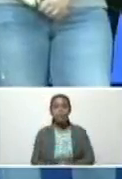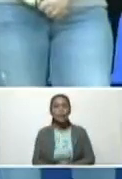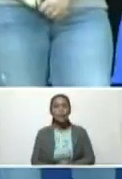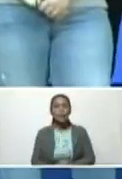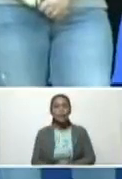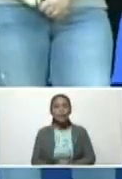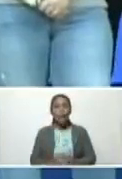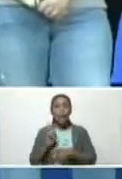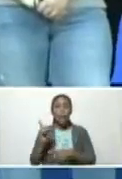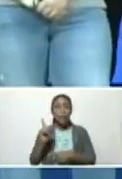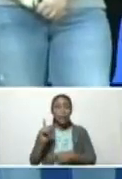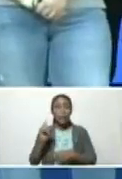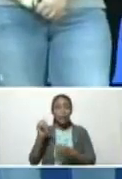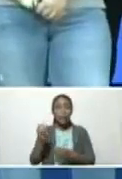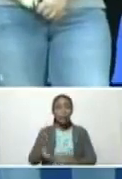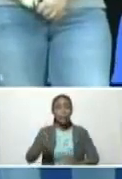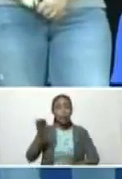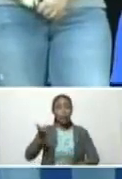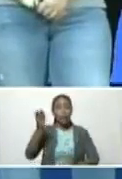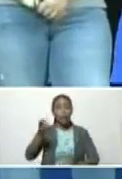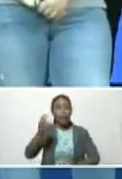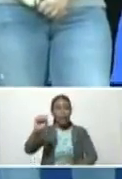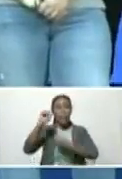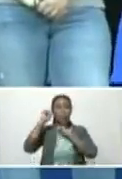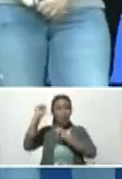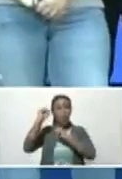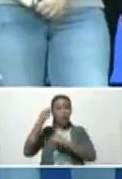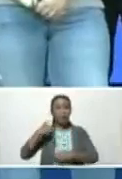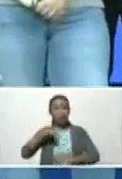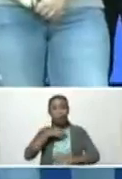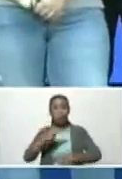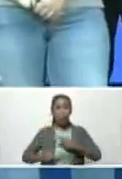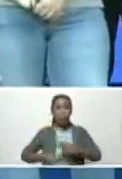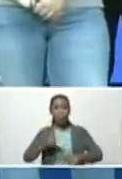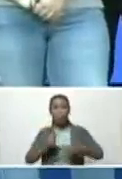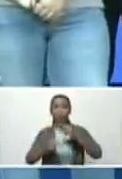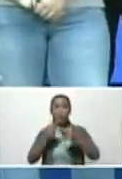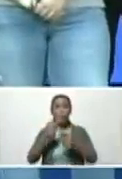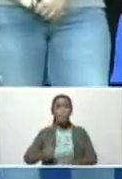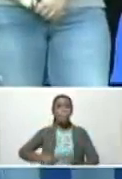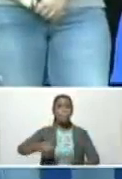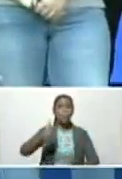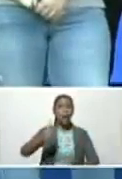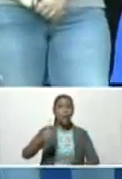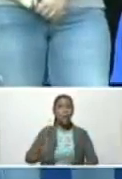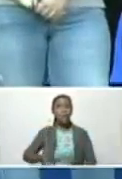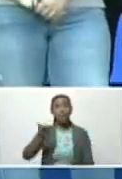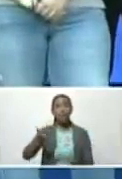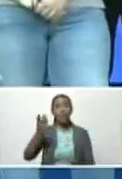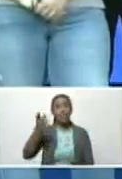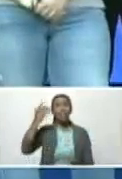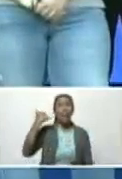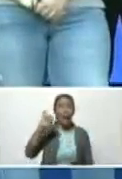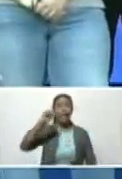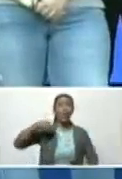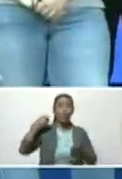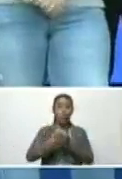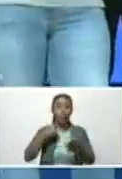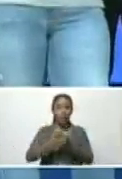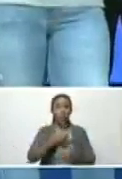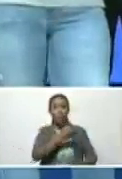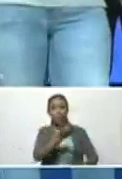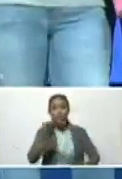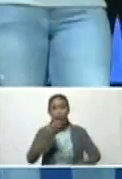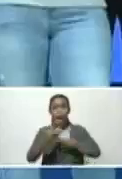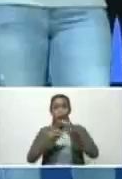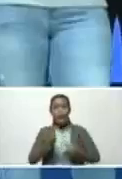sido gloriosas las victorias que hemos construido, más gloriosas serán las luchas que ustedes van a